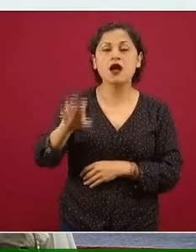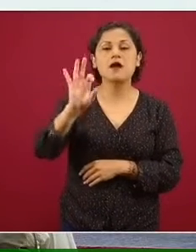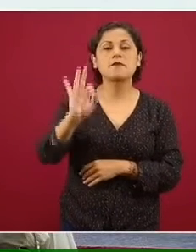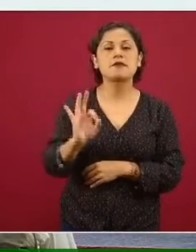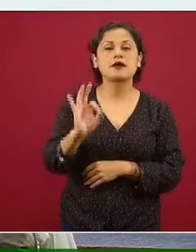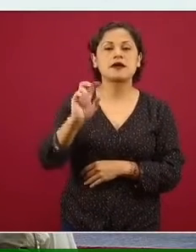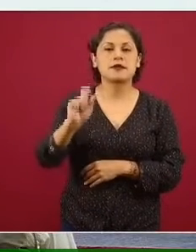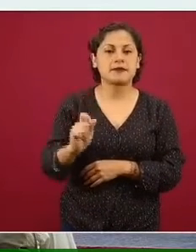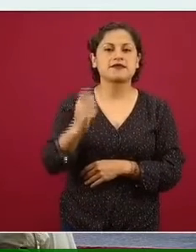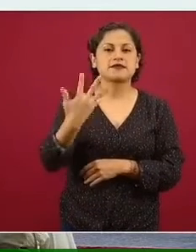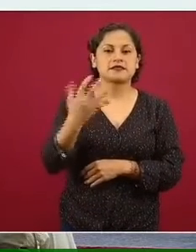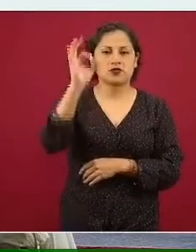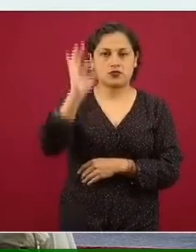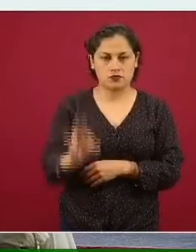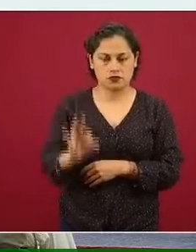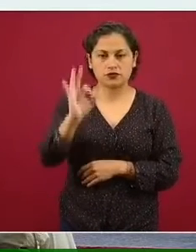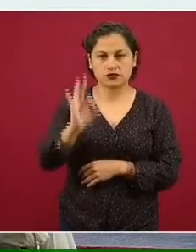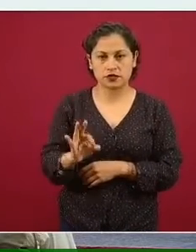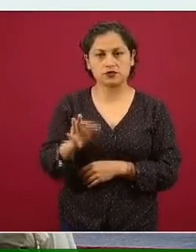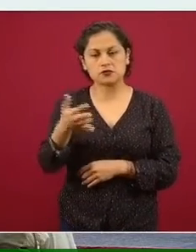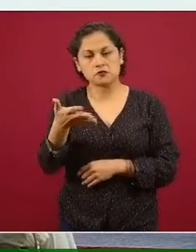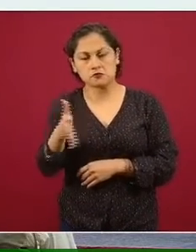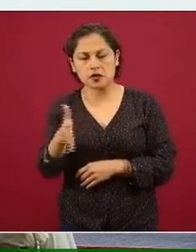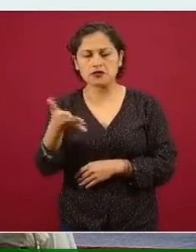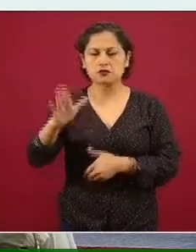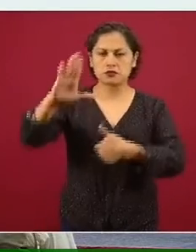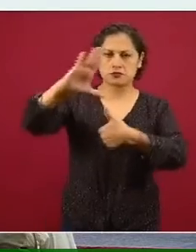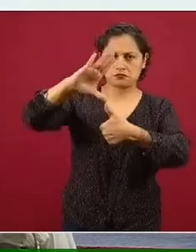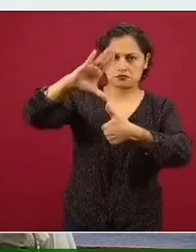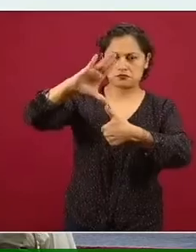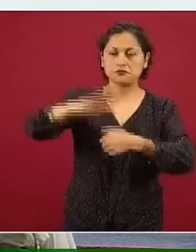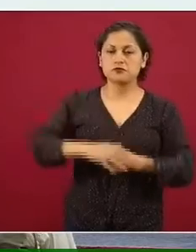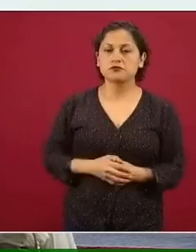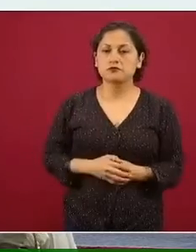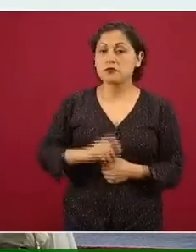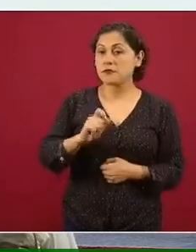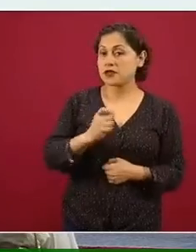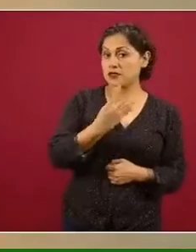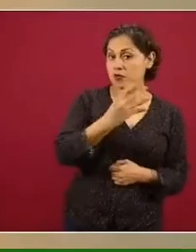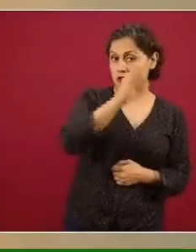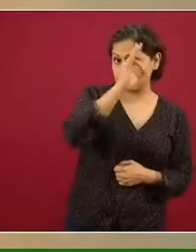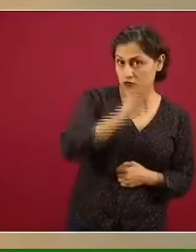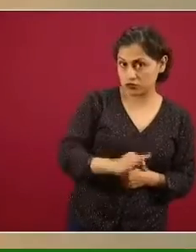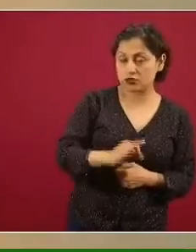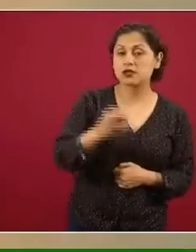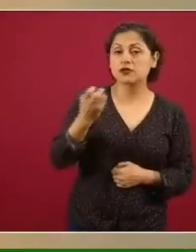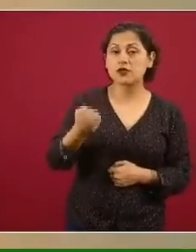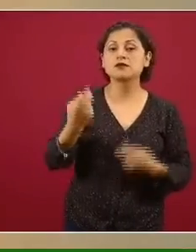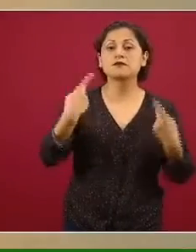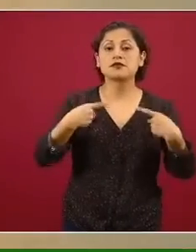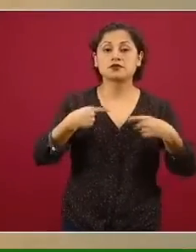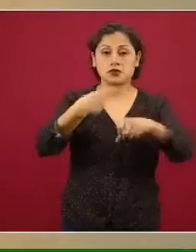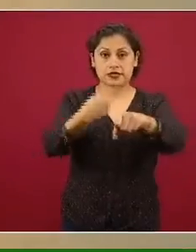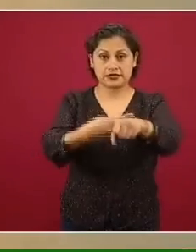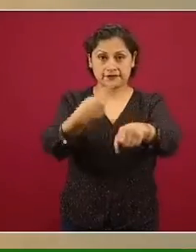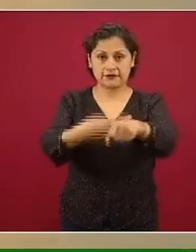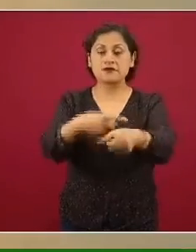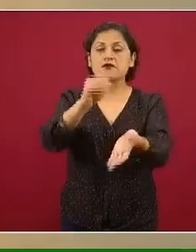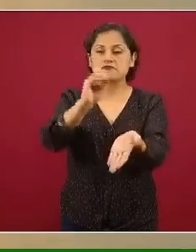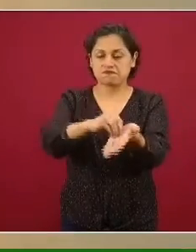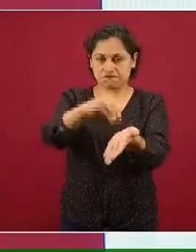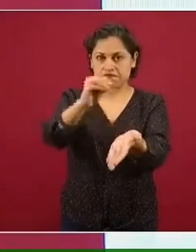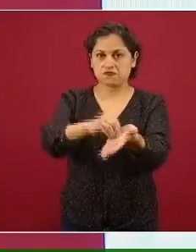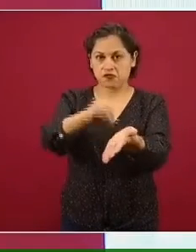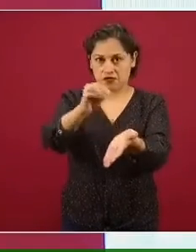un poco similar a Norteamérica. 24% igual son los casos activos que actualmente se encuentran en la